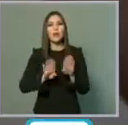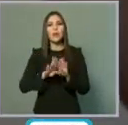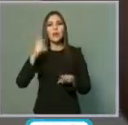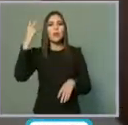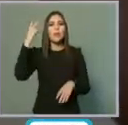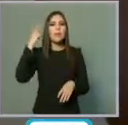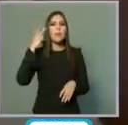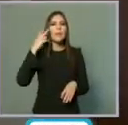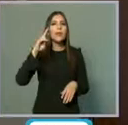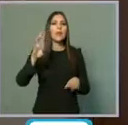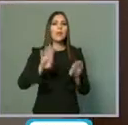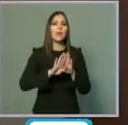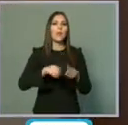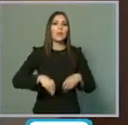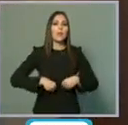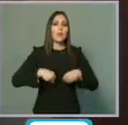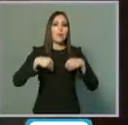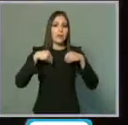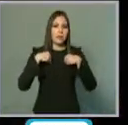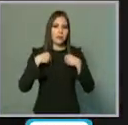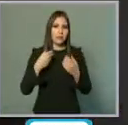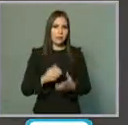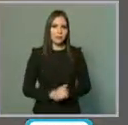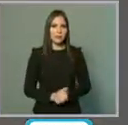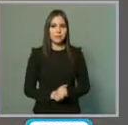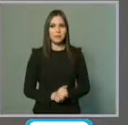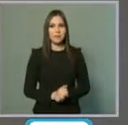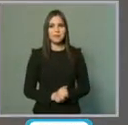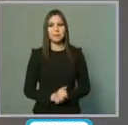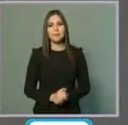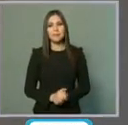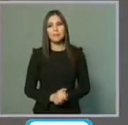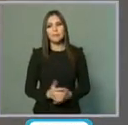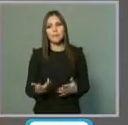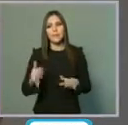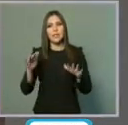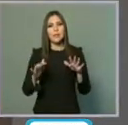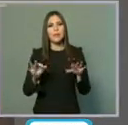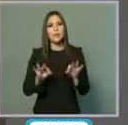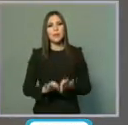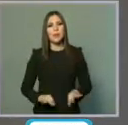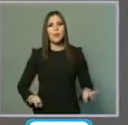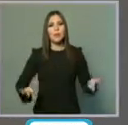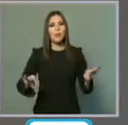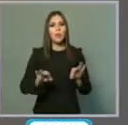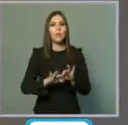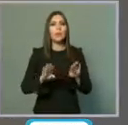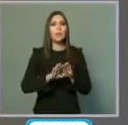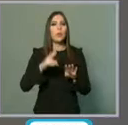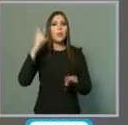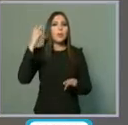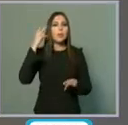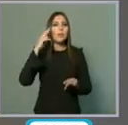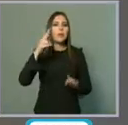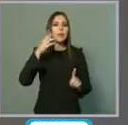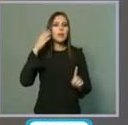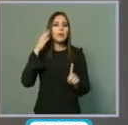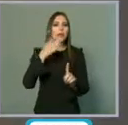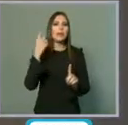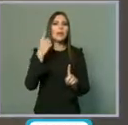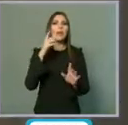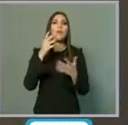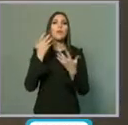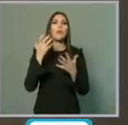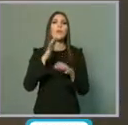vida. Claro, porque a veces es más importante el trayecto Camino. que la meta, ¿no? Eso es exactamente lo que